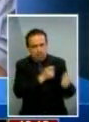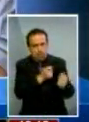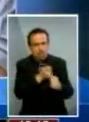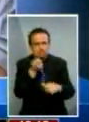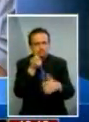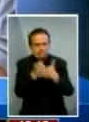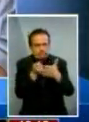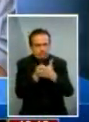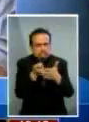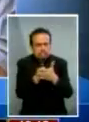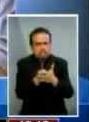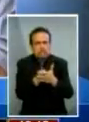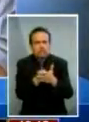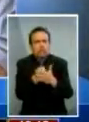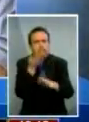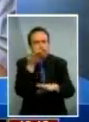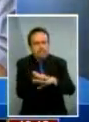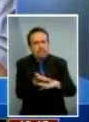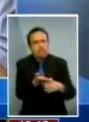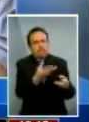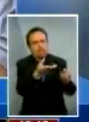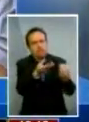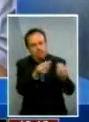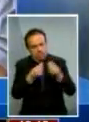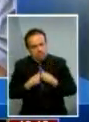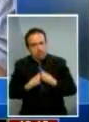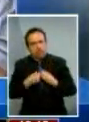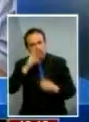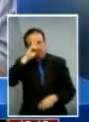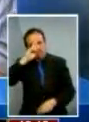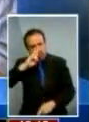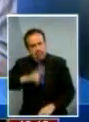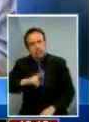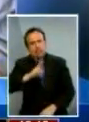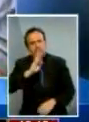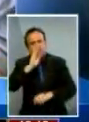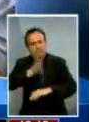este momento pidiendo que deben ser reconocidos?